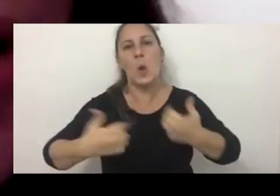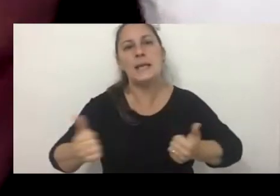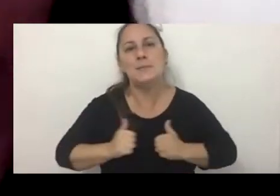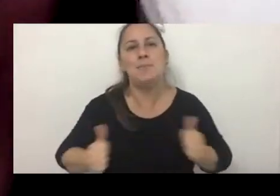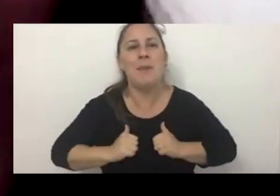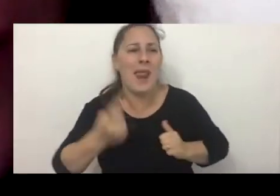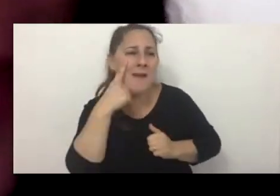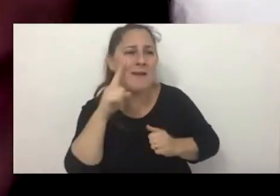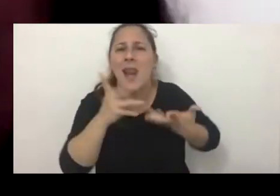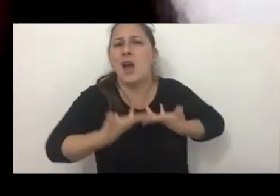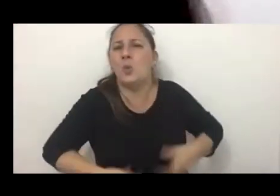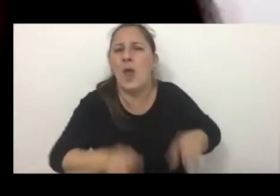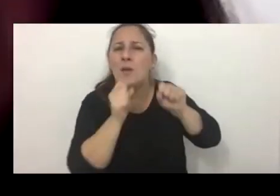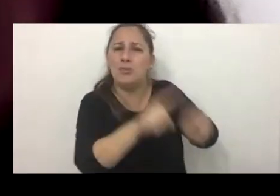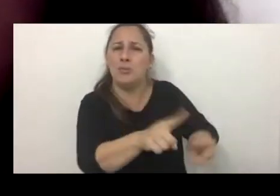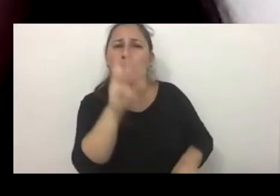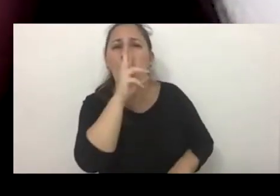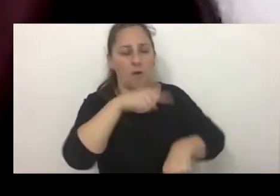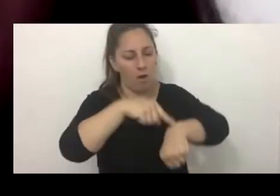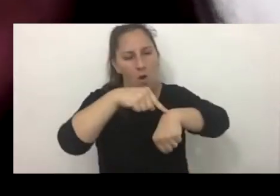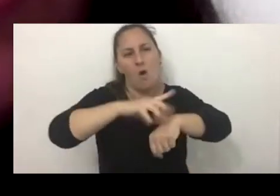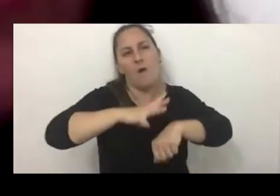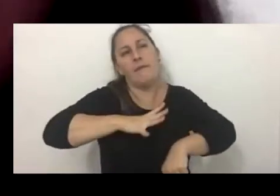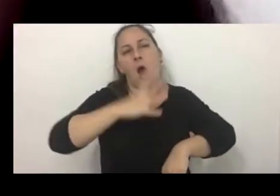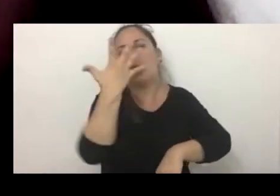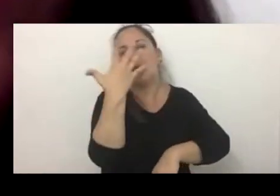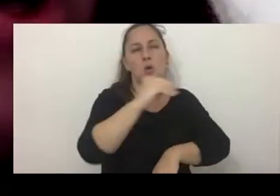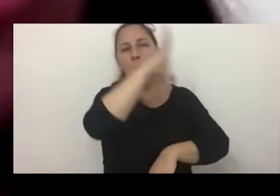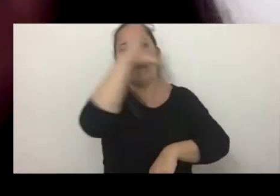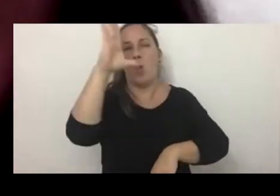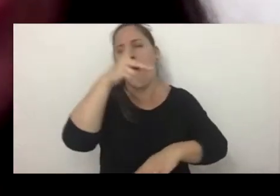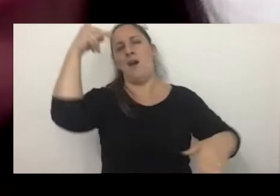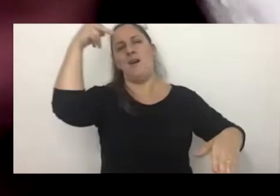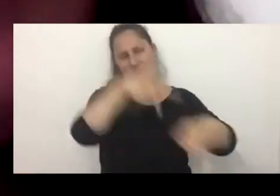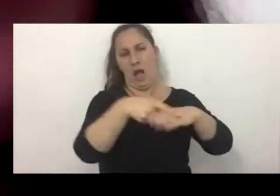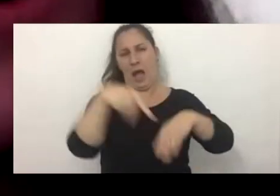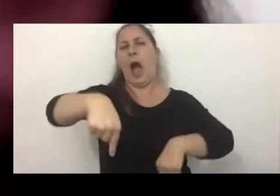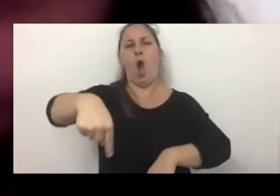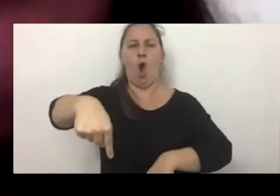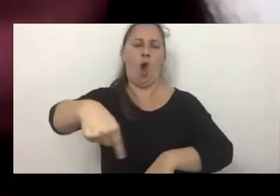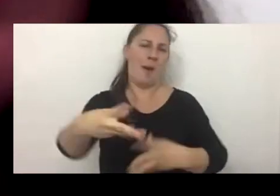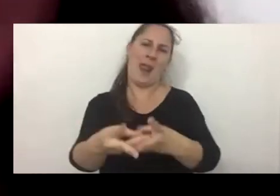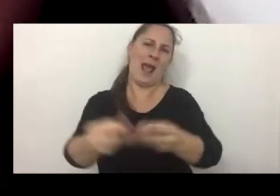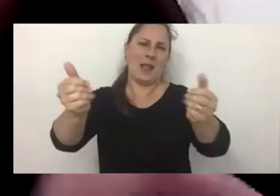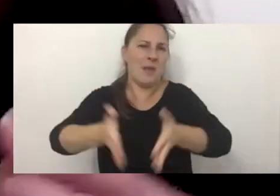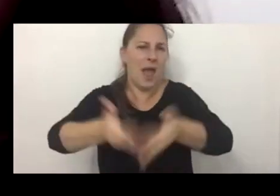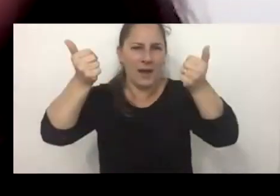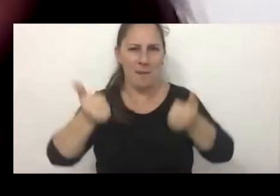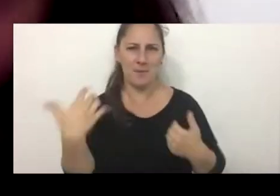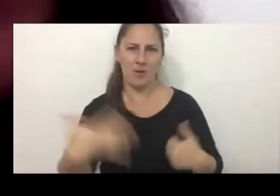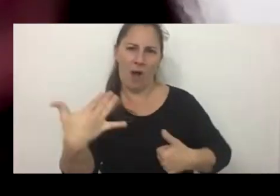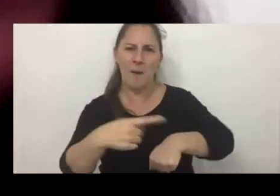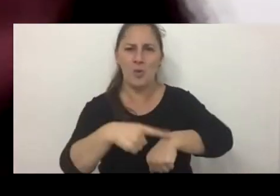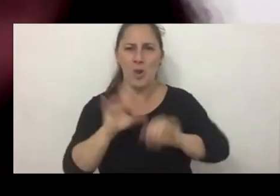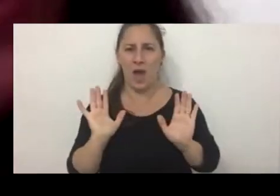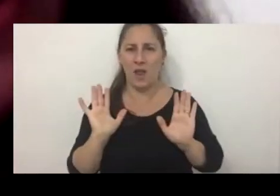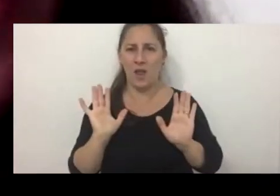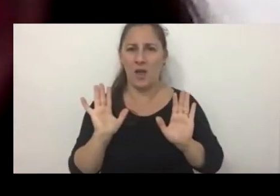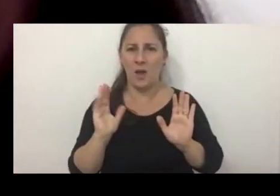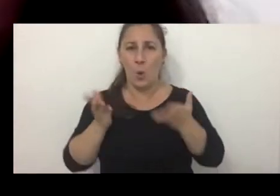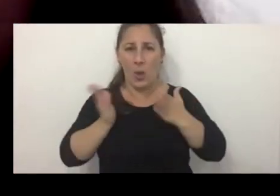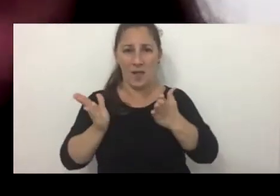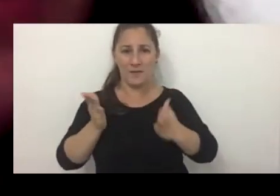entiende? Entonces, por un lado esto, y por el otro, algo que también se ve y se dice es que muchas veces las